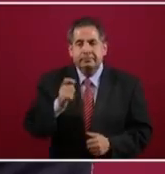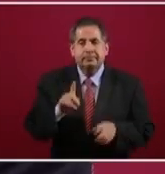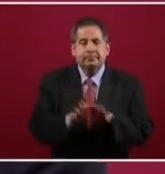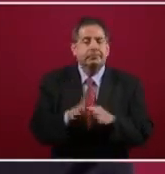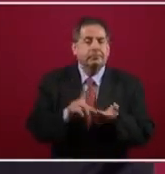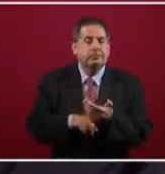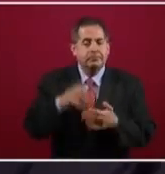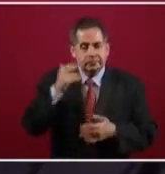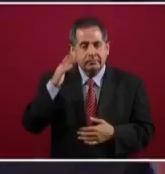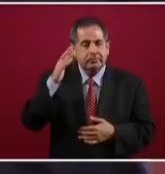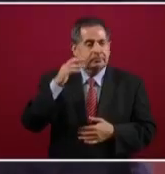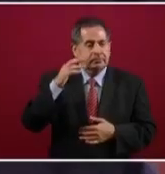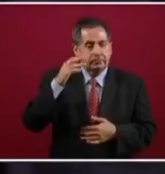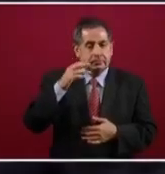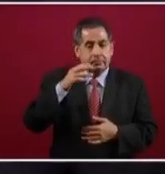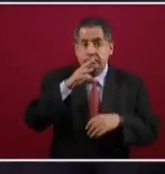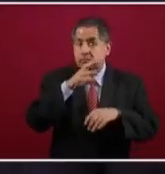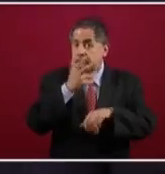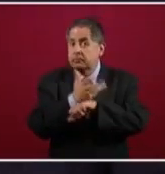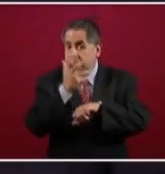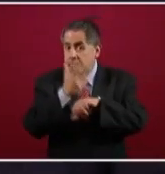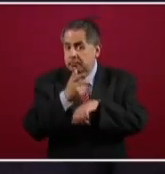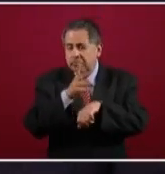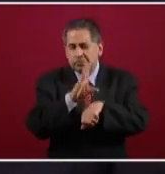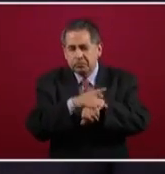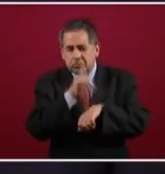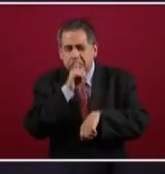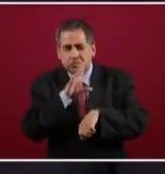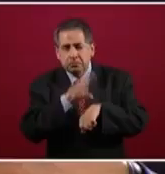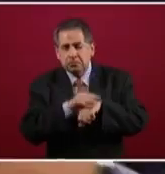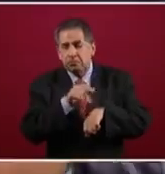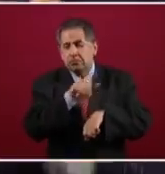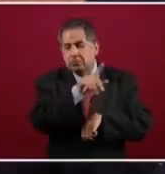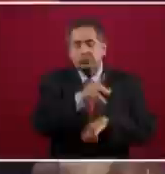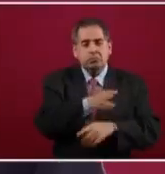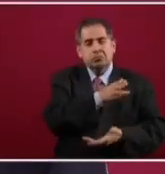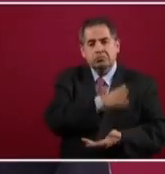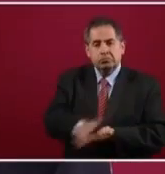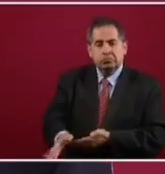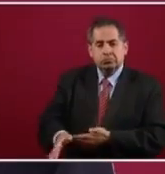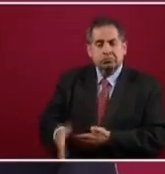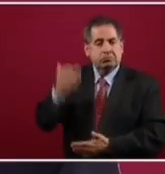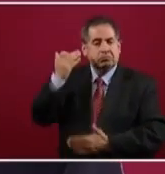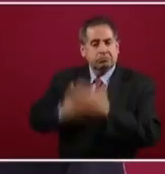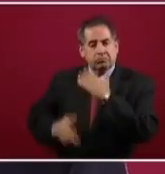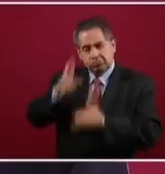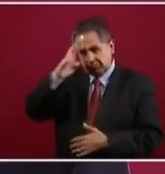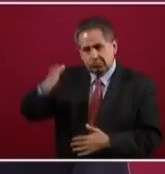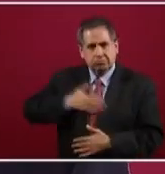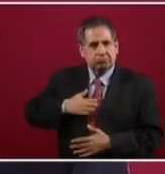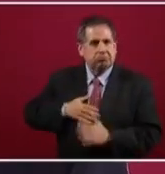se permitió al gobierno de Estados Unidos, violando nuestra soberanía,